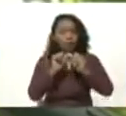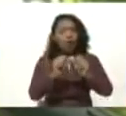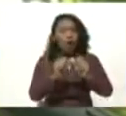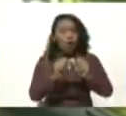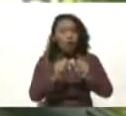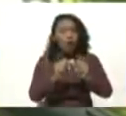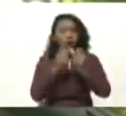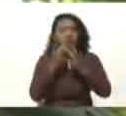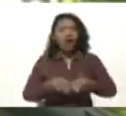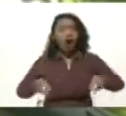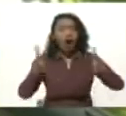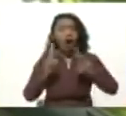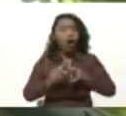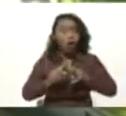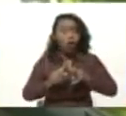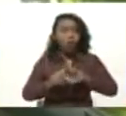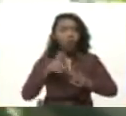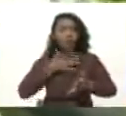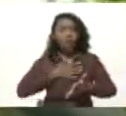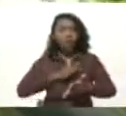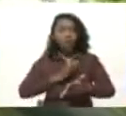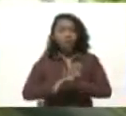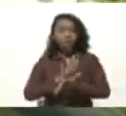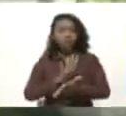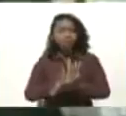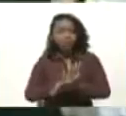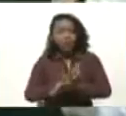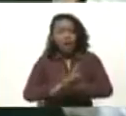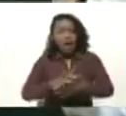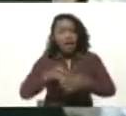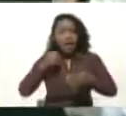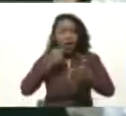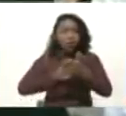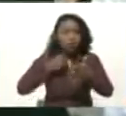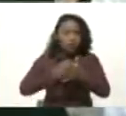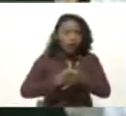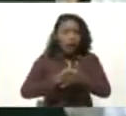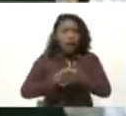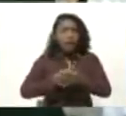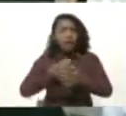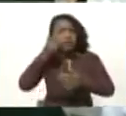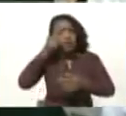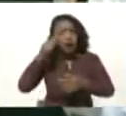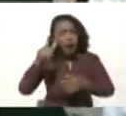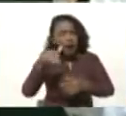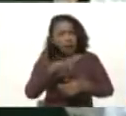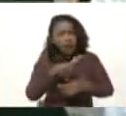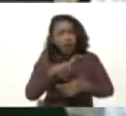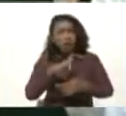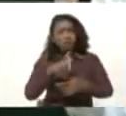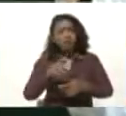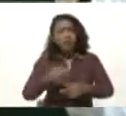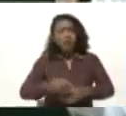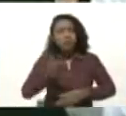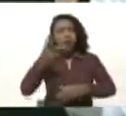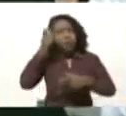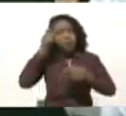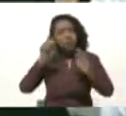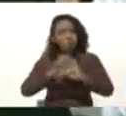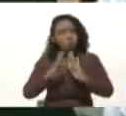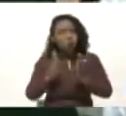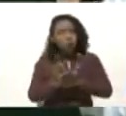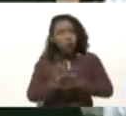valentía, en la tranquilidad y en las luchas por los pueblos dignos del mundo.